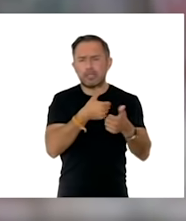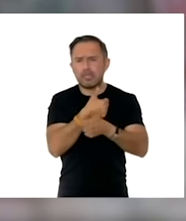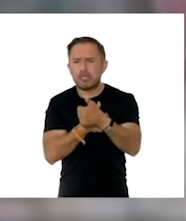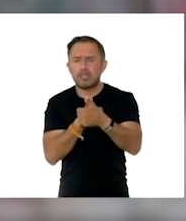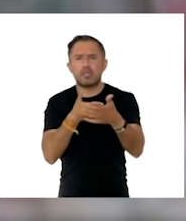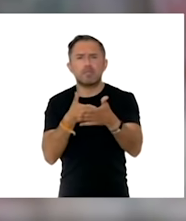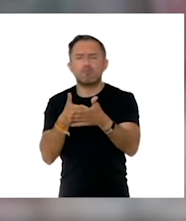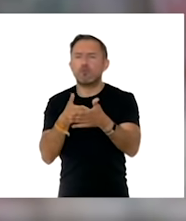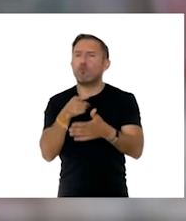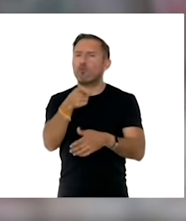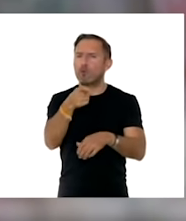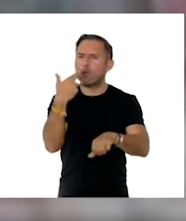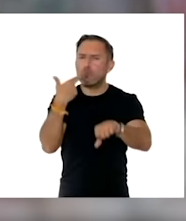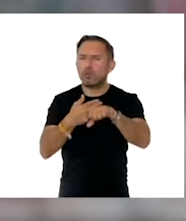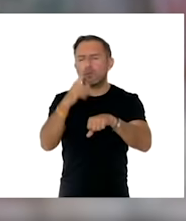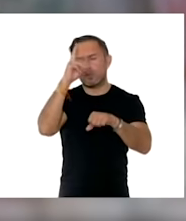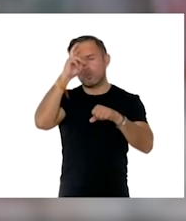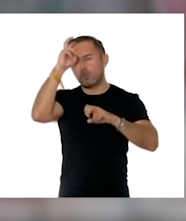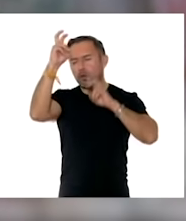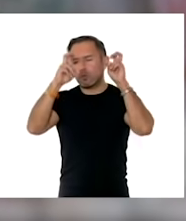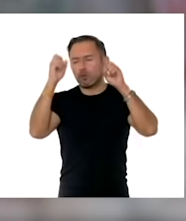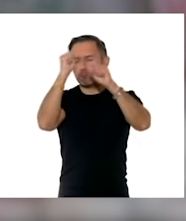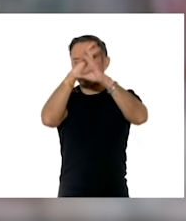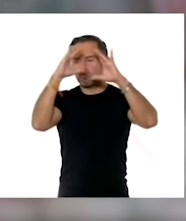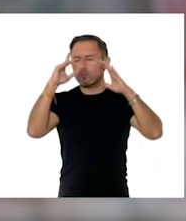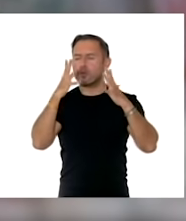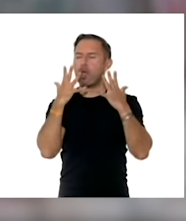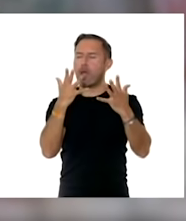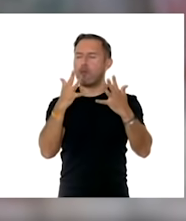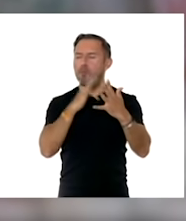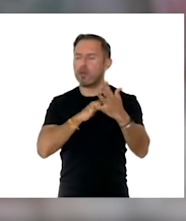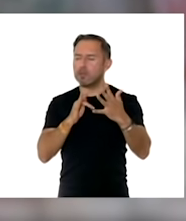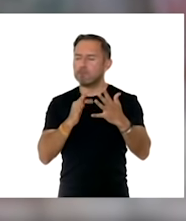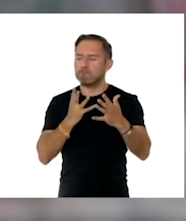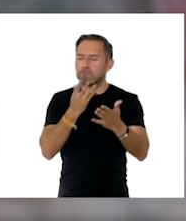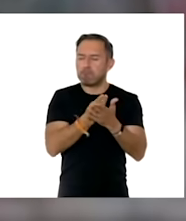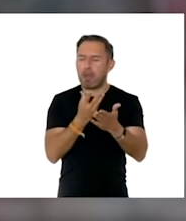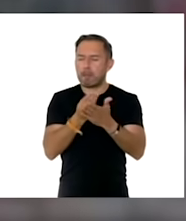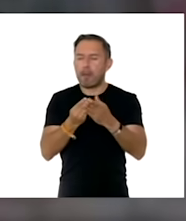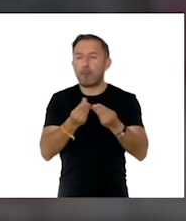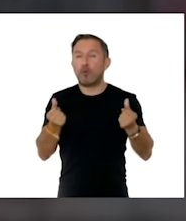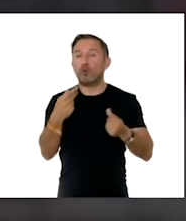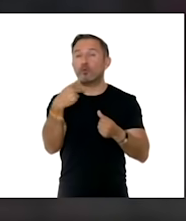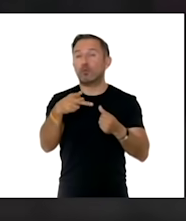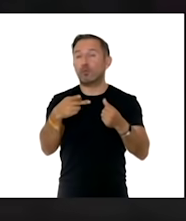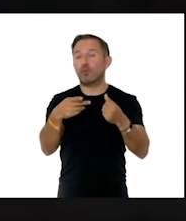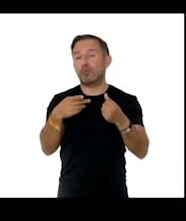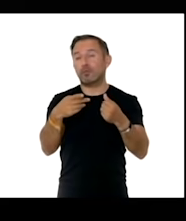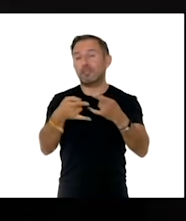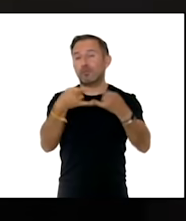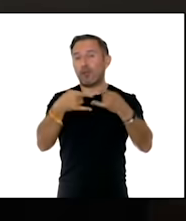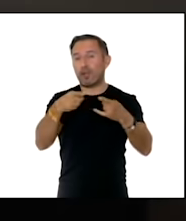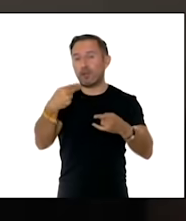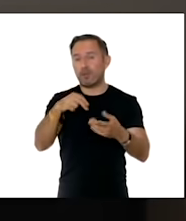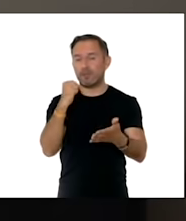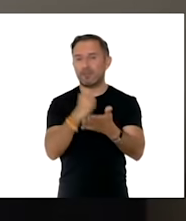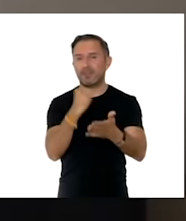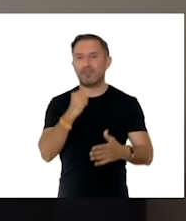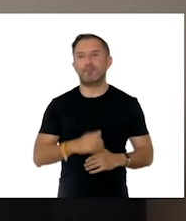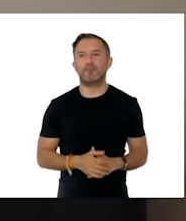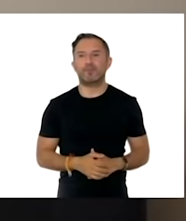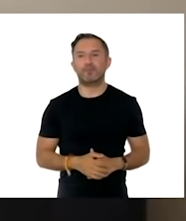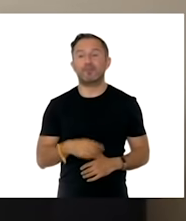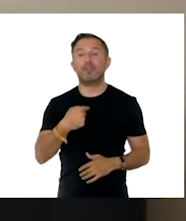sueños, innovar y crear esperanzas, y sobre todo, dejar tu nombre marcado en la historia. Mi nombre es